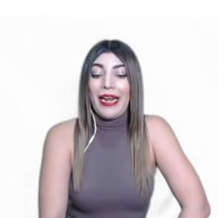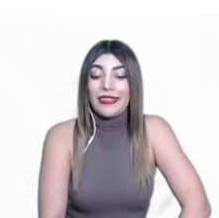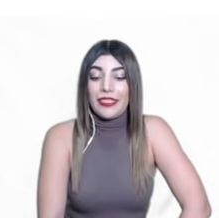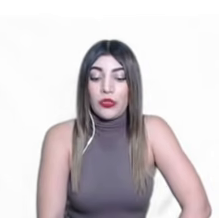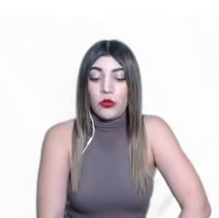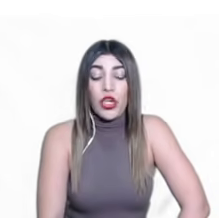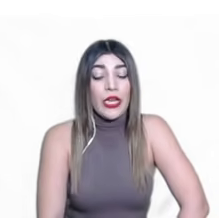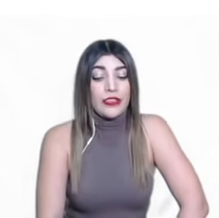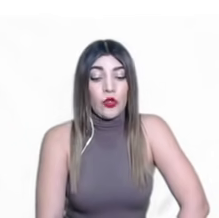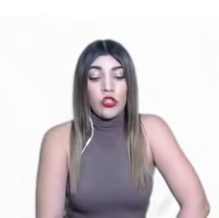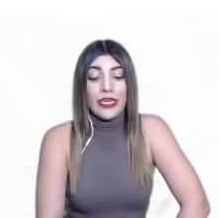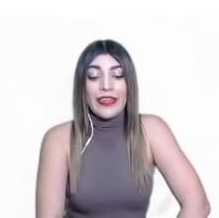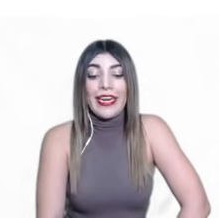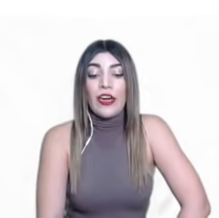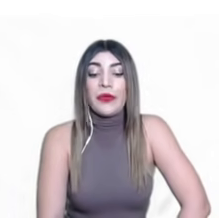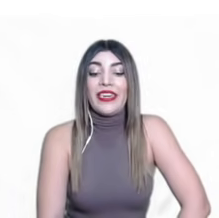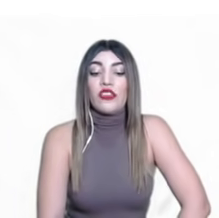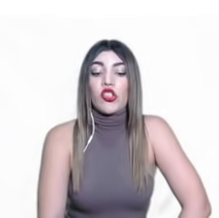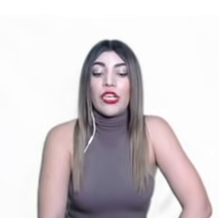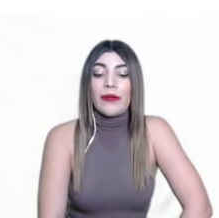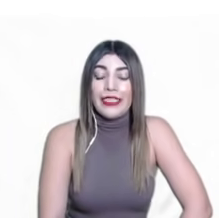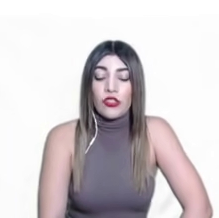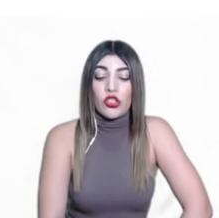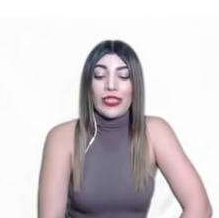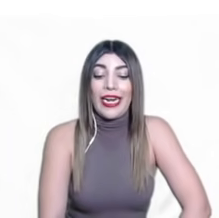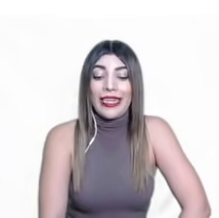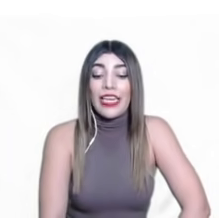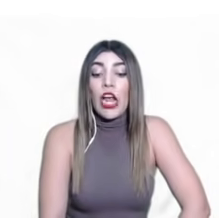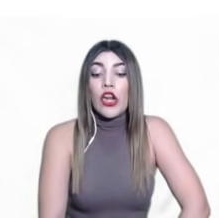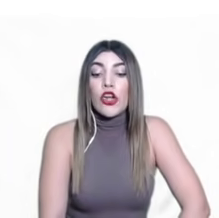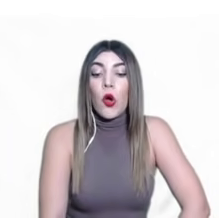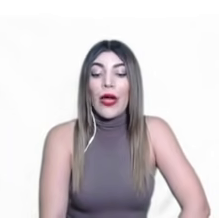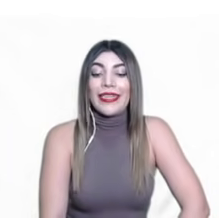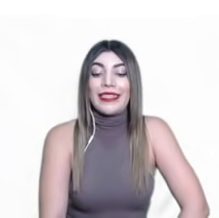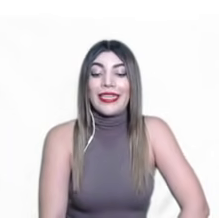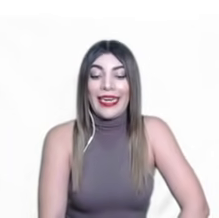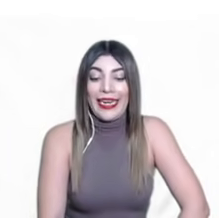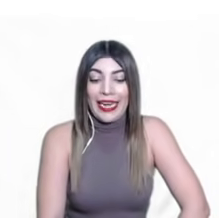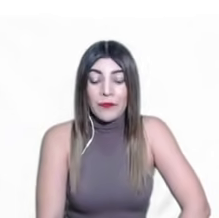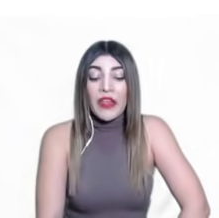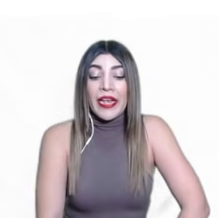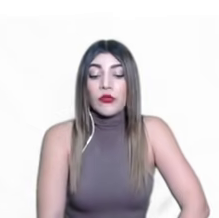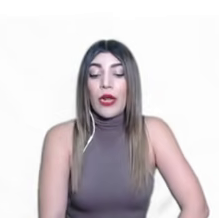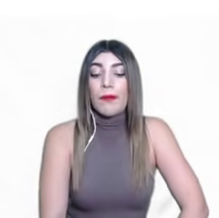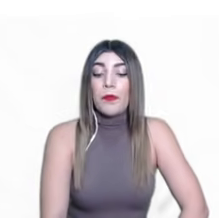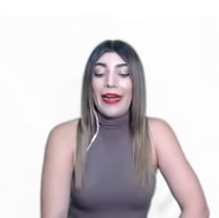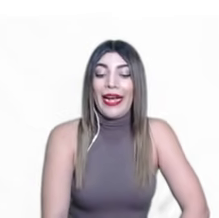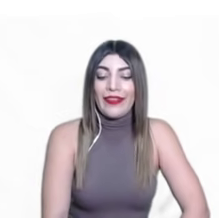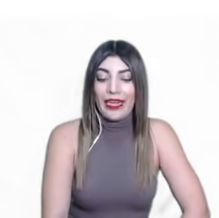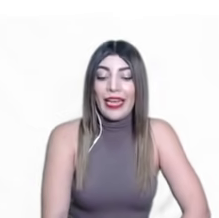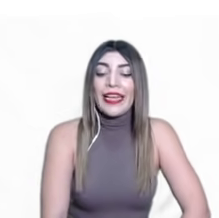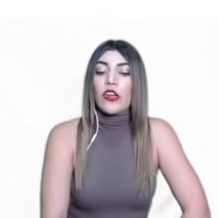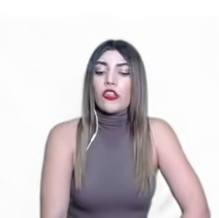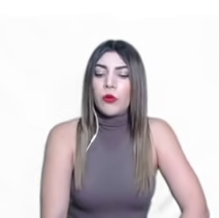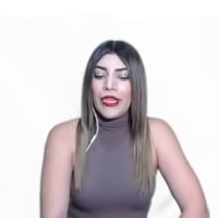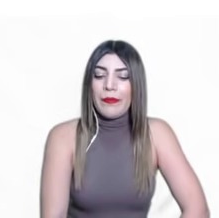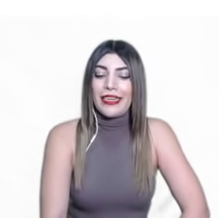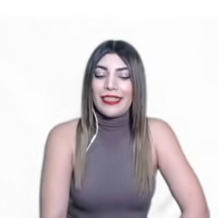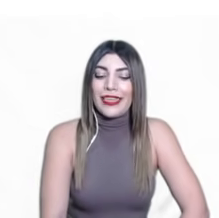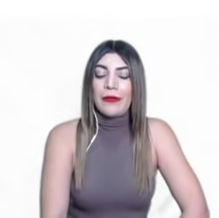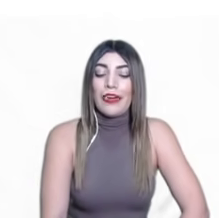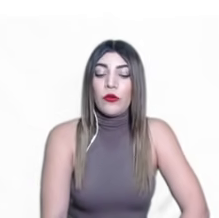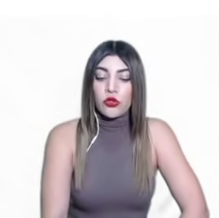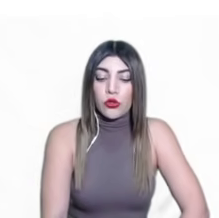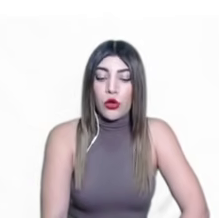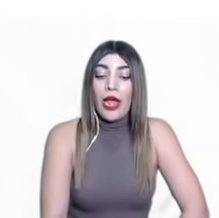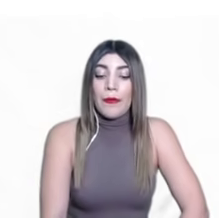de plásticos, si no tiene dinero, bienes o servicios detrás, no es ilegal. Es una propaganda que nos puede